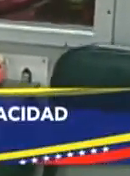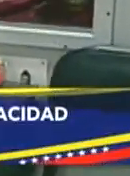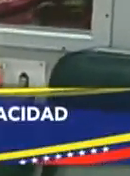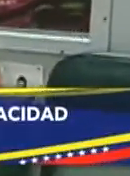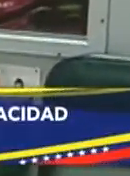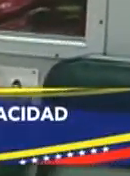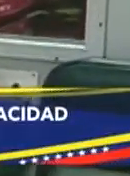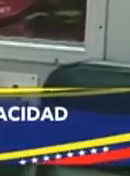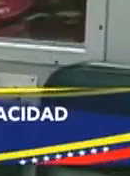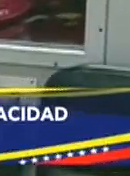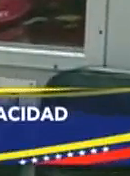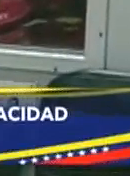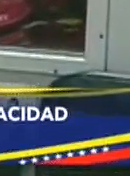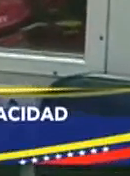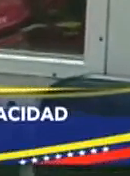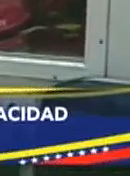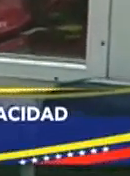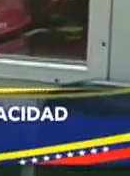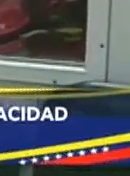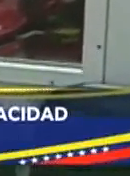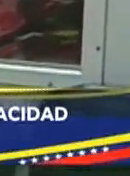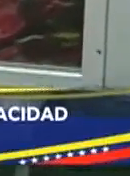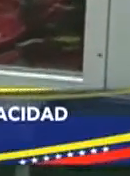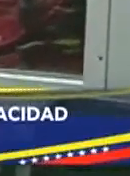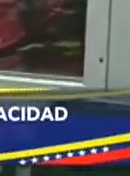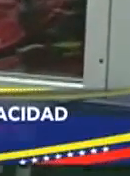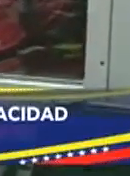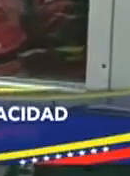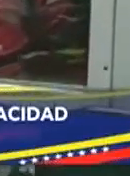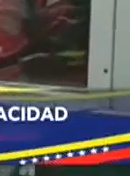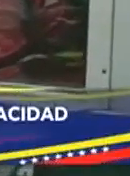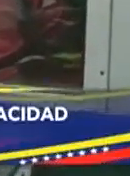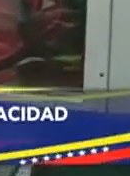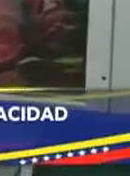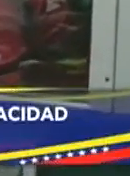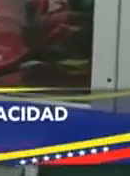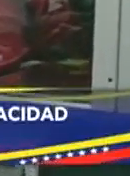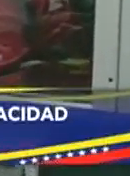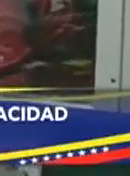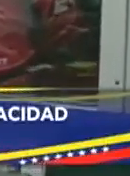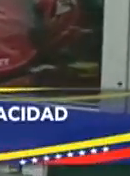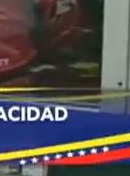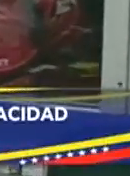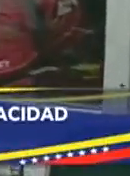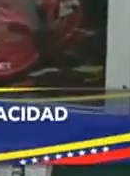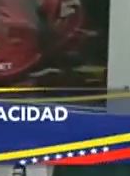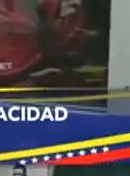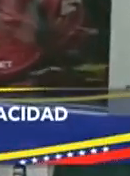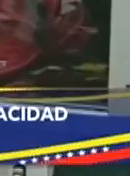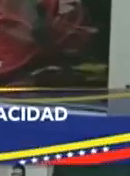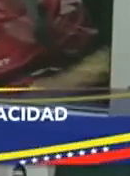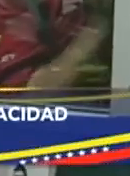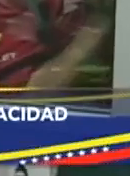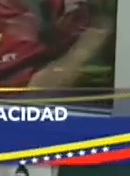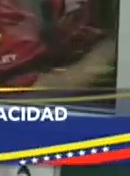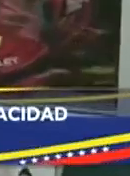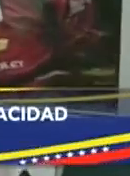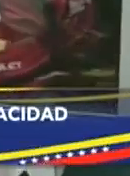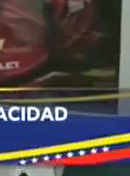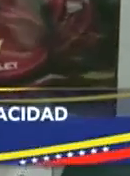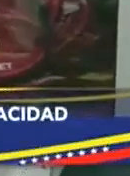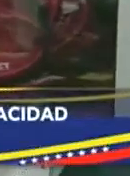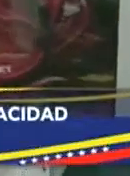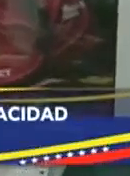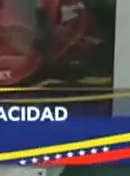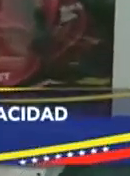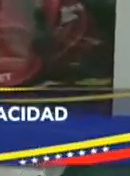2.000 euros, desde la consulta, de todas las impresiones, de los moldes, de cada uno de la